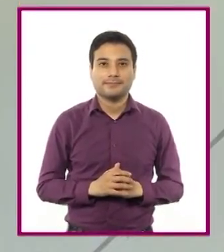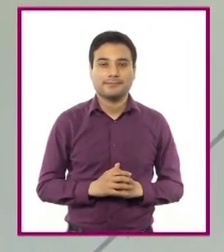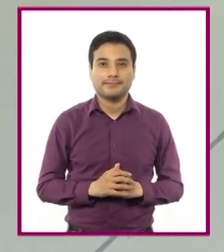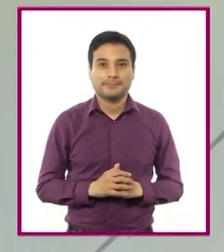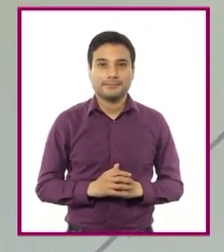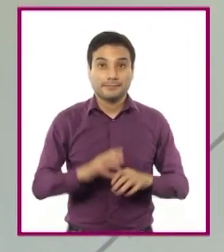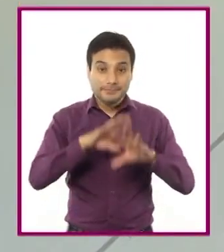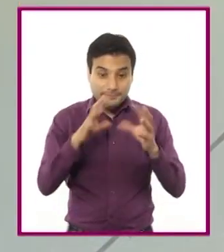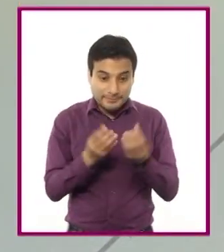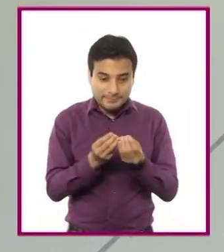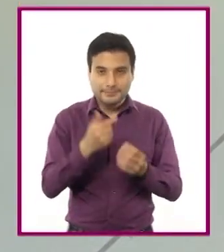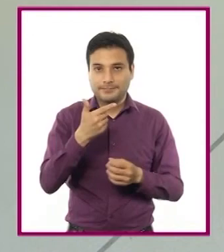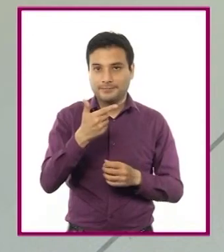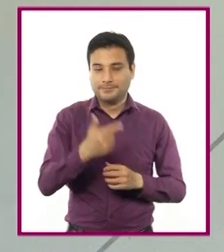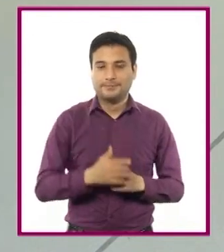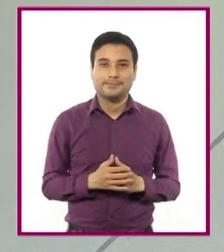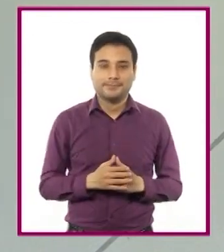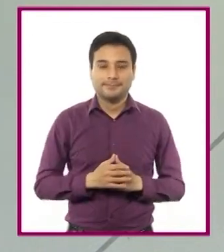Obtuve 7.